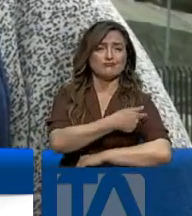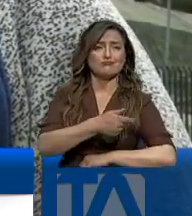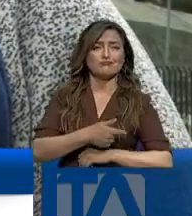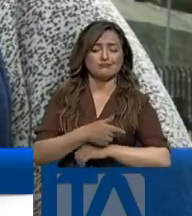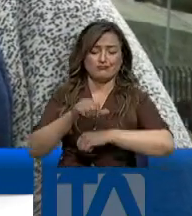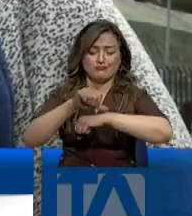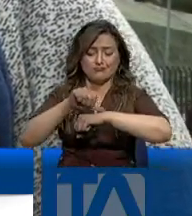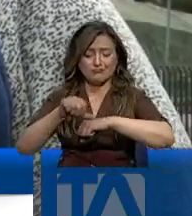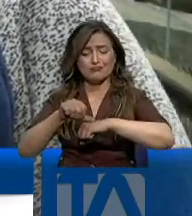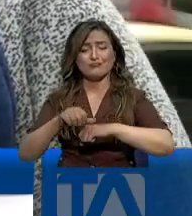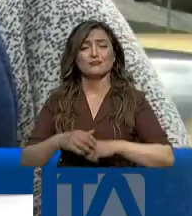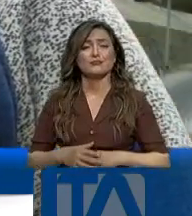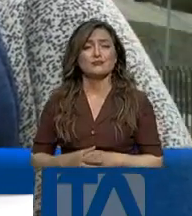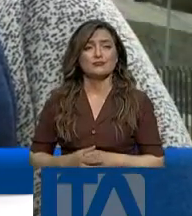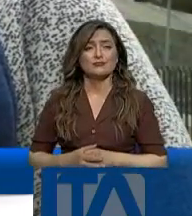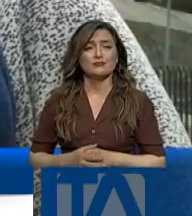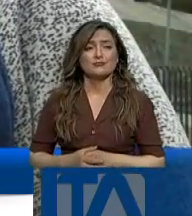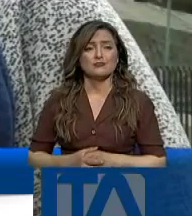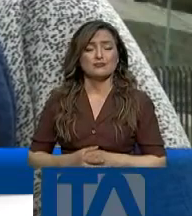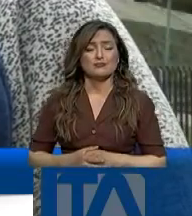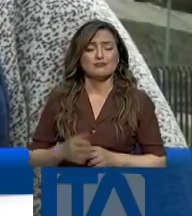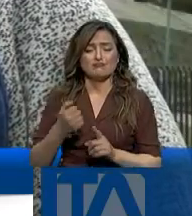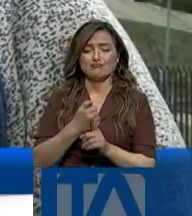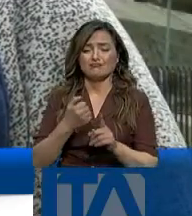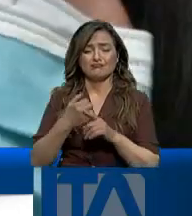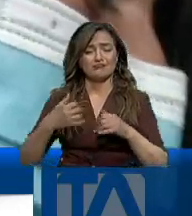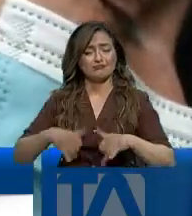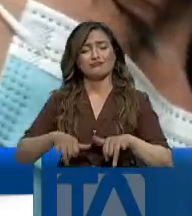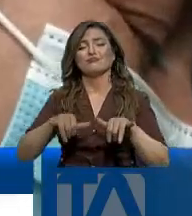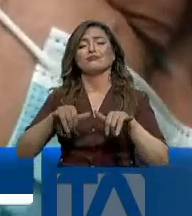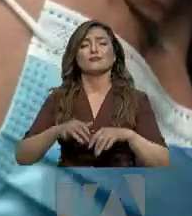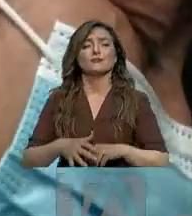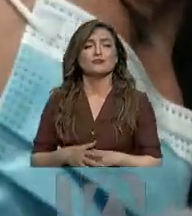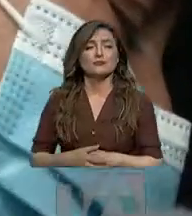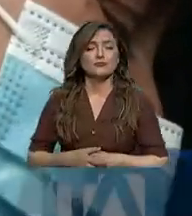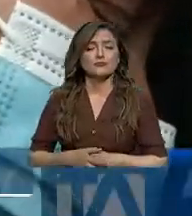cirugías y aún así él sigue luchando